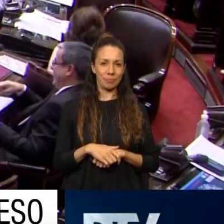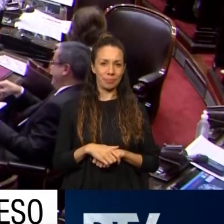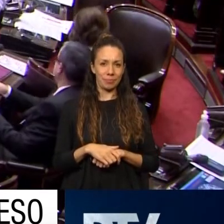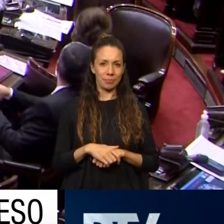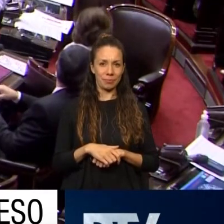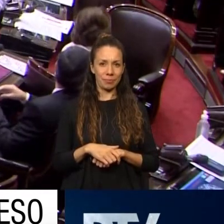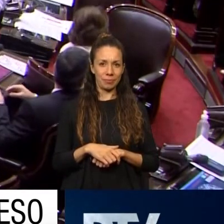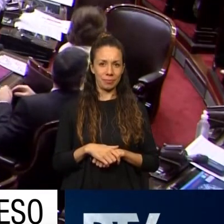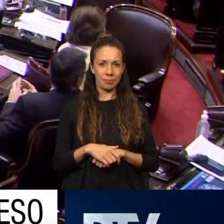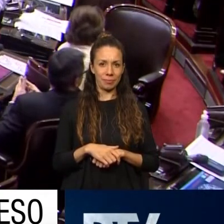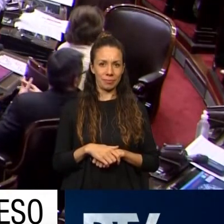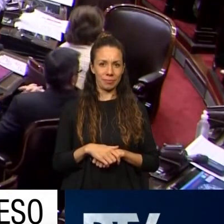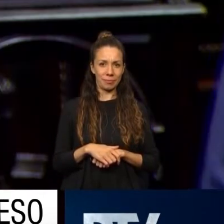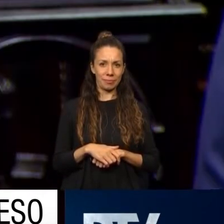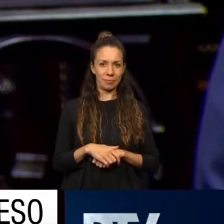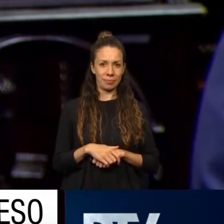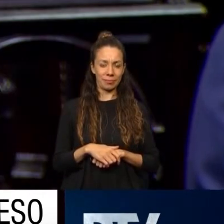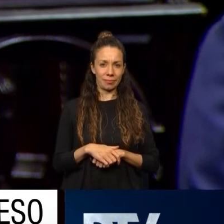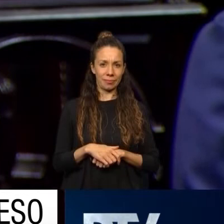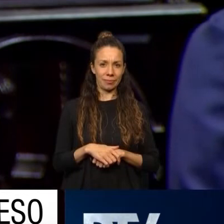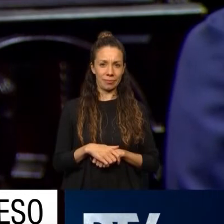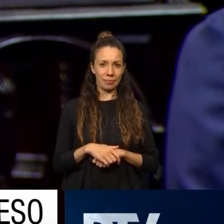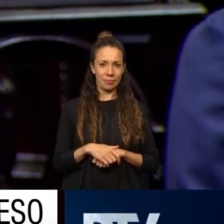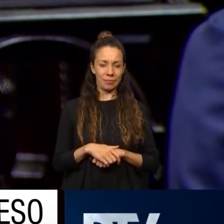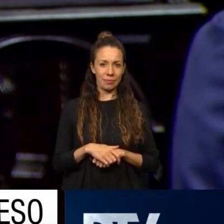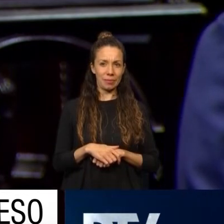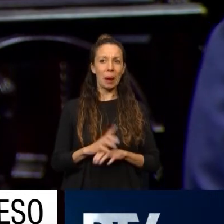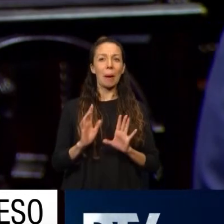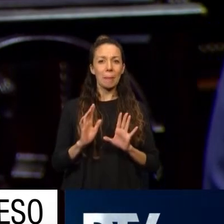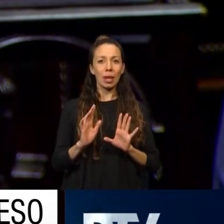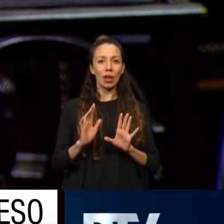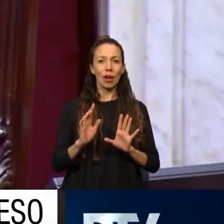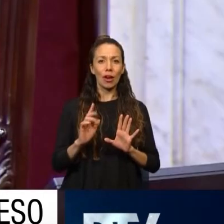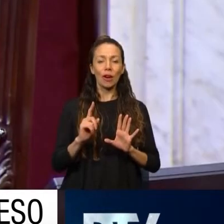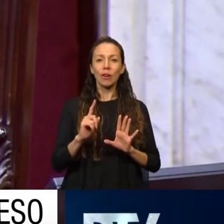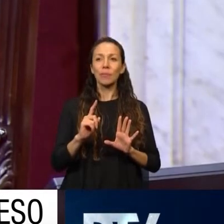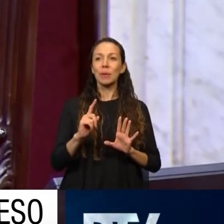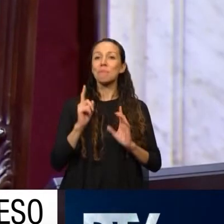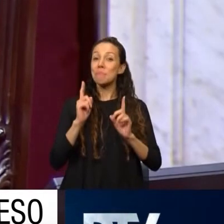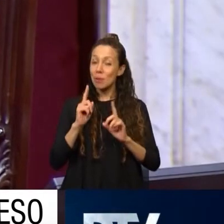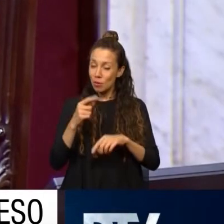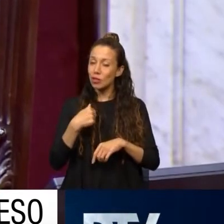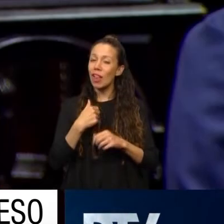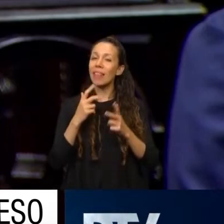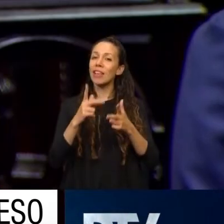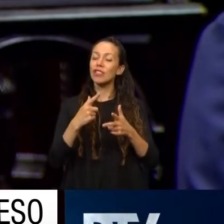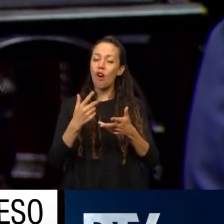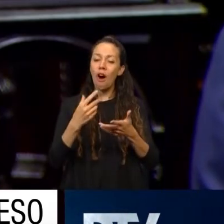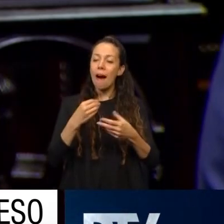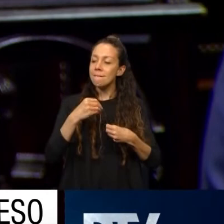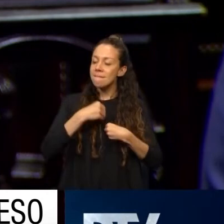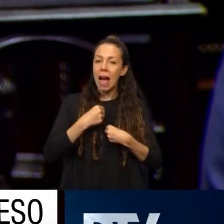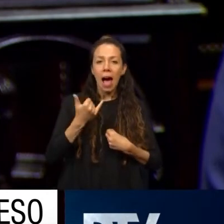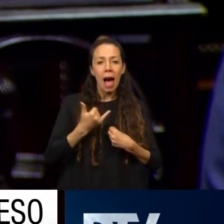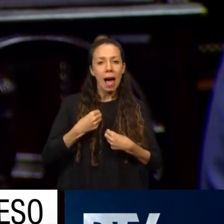Decirle que estás tranquilo. Pero yo tengo, menos mal, como le decía, presidente, yo tengo sangre en las venas.